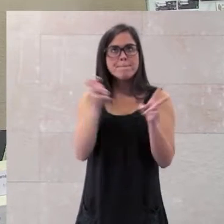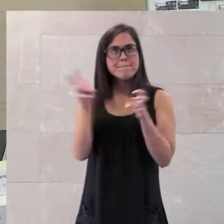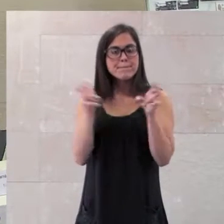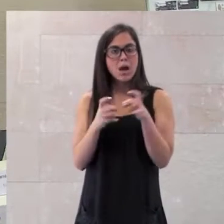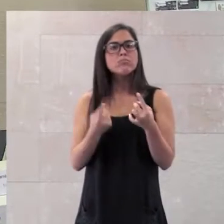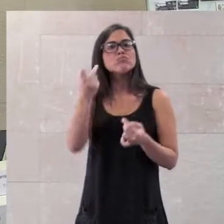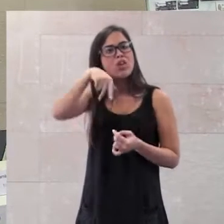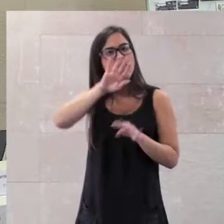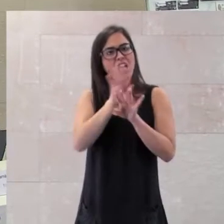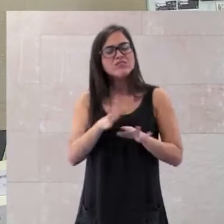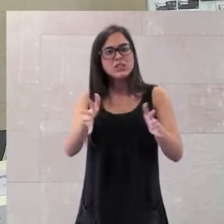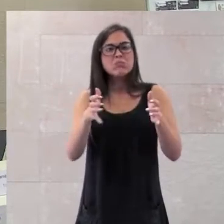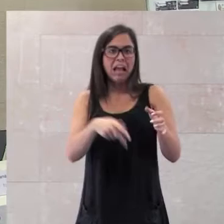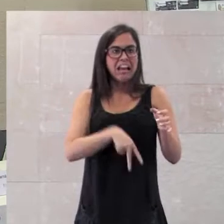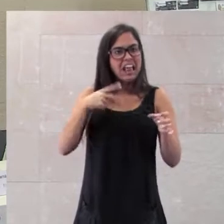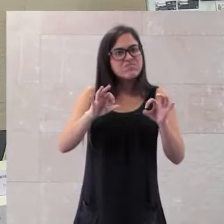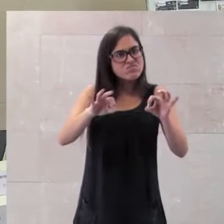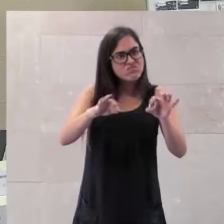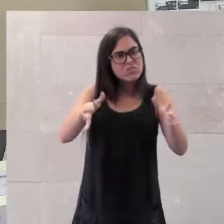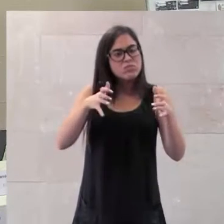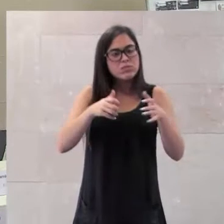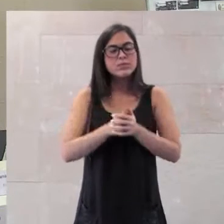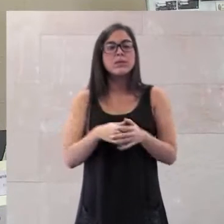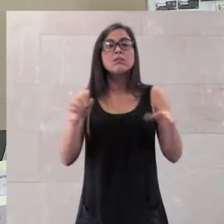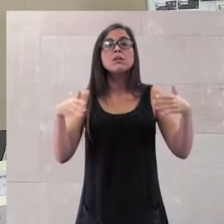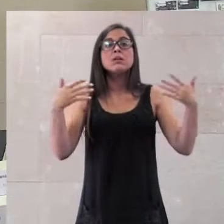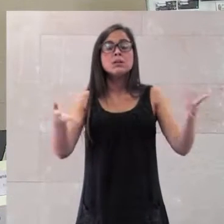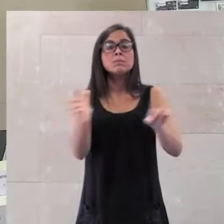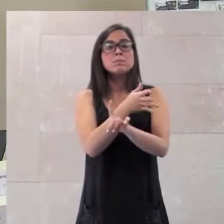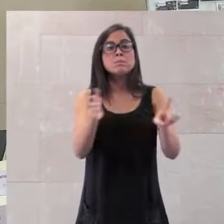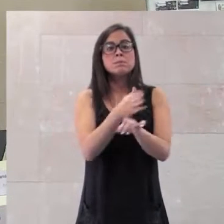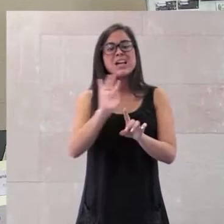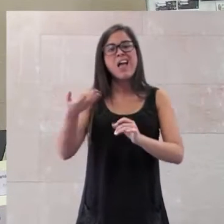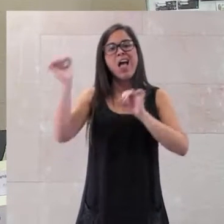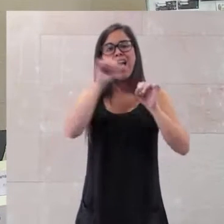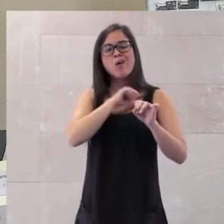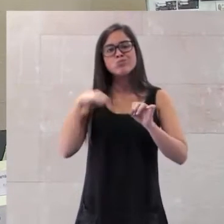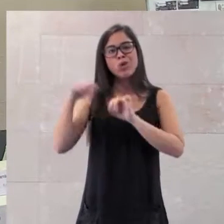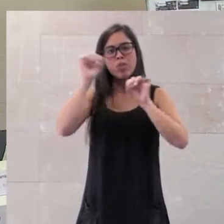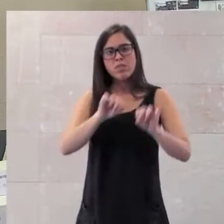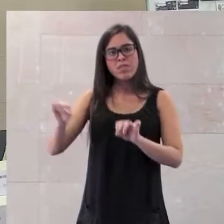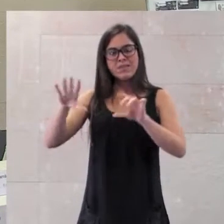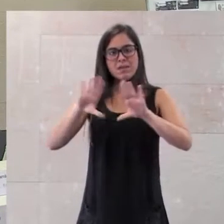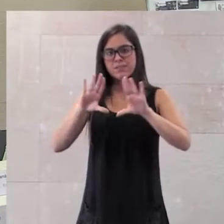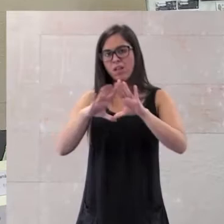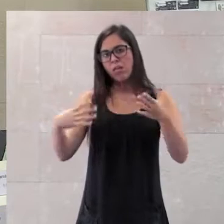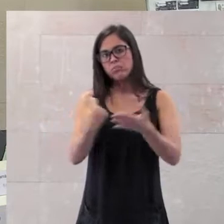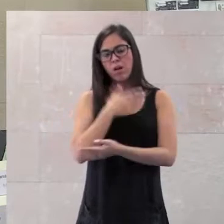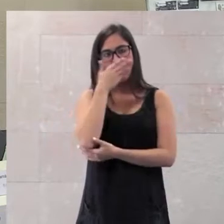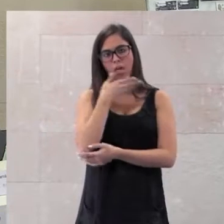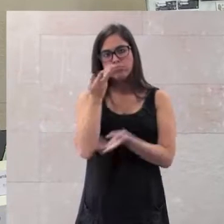En algunos casos no, pero en general sí. Bueno, entonces, sobre violencia machista y autodefensa feminista, esto está en todas las escuelas.